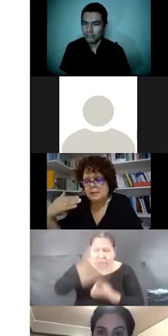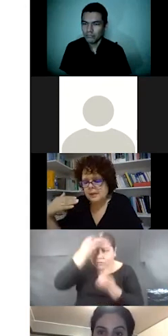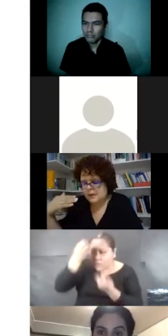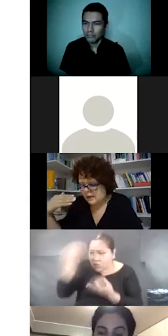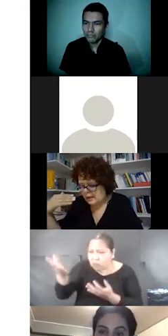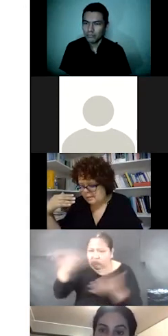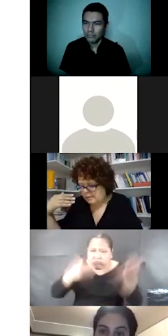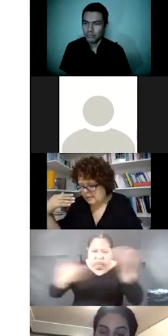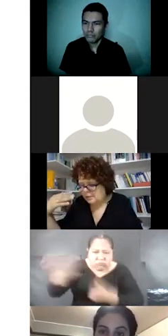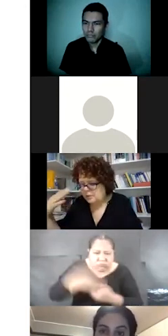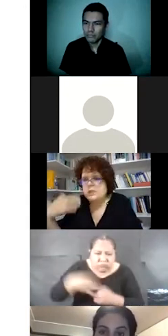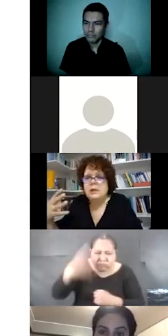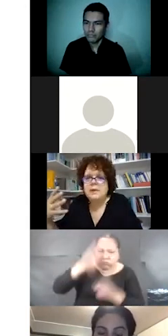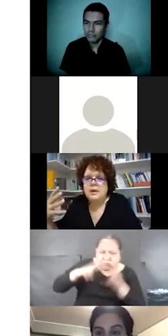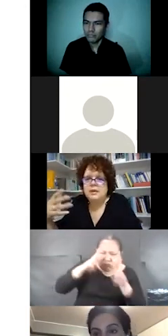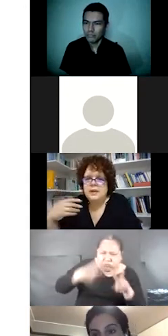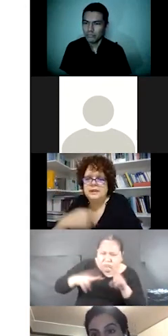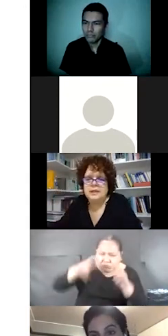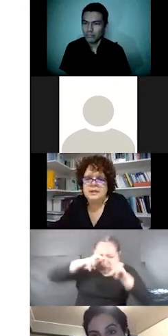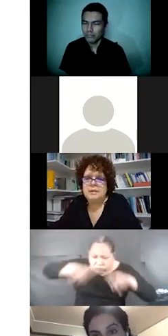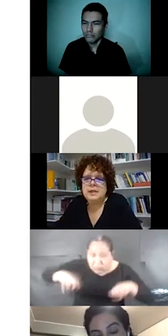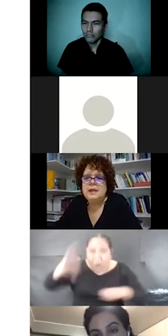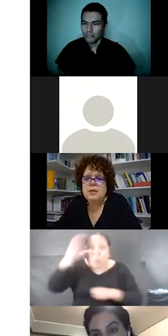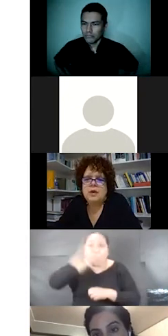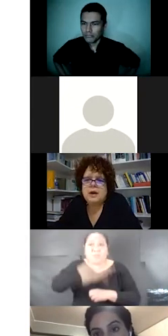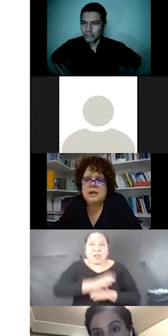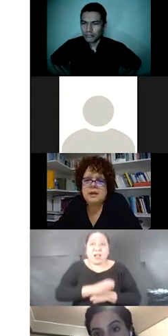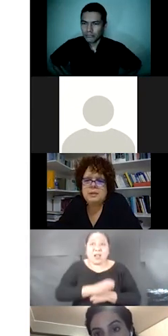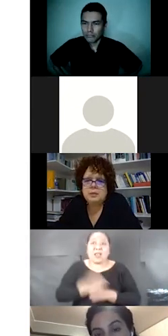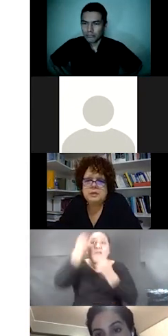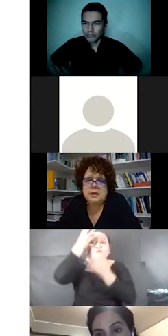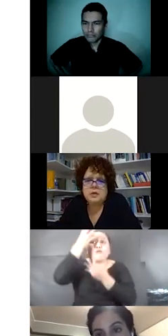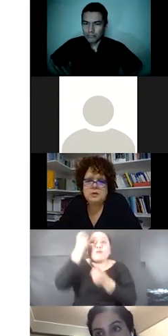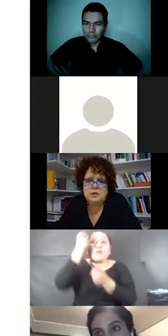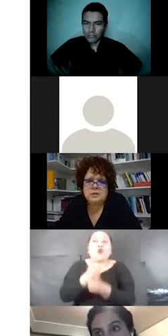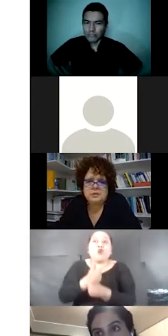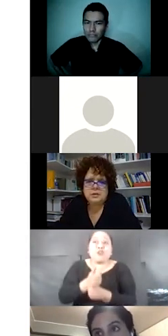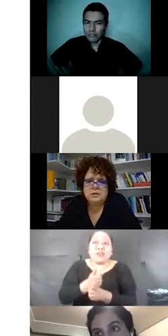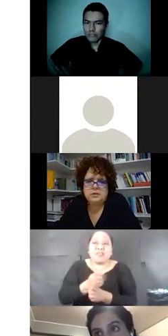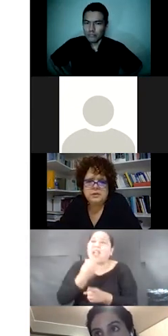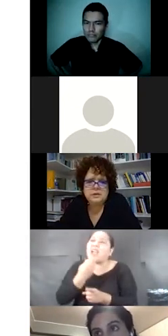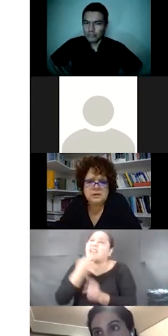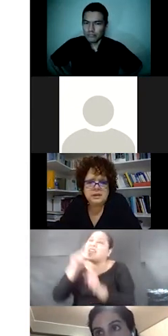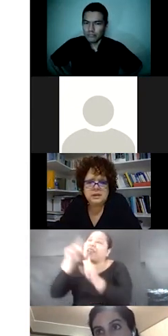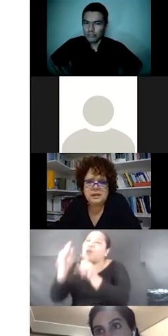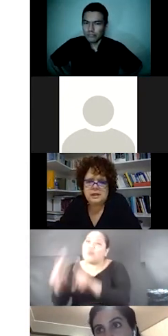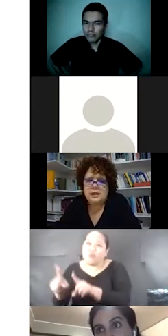saber también, buscar bien los referentes de ver a quién le preguntan qué cosa, ¿no?